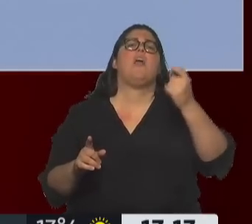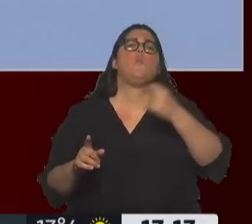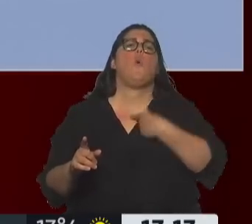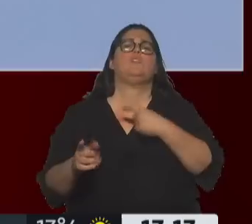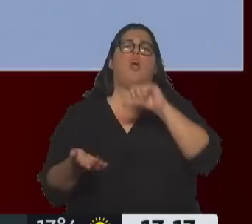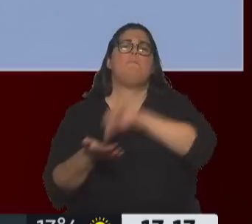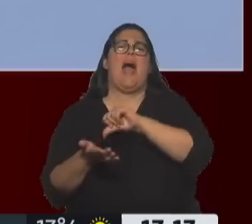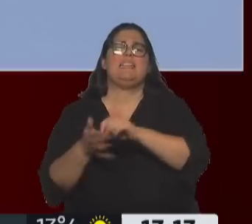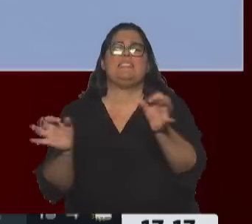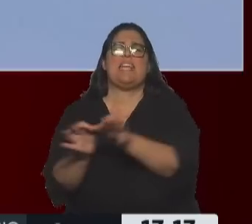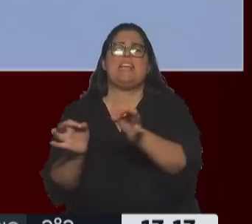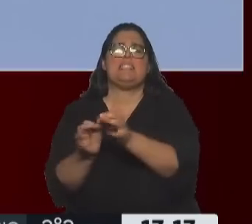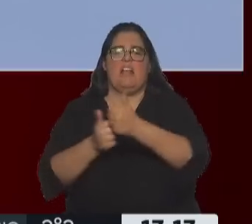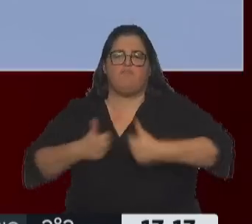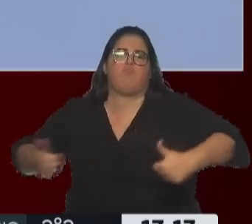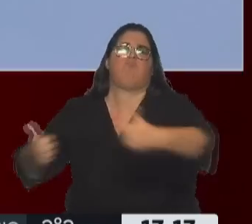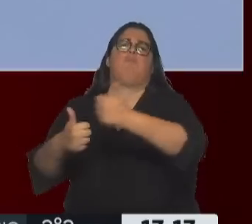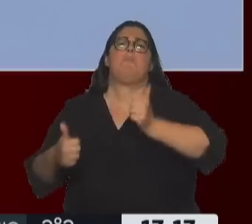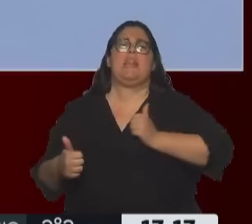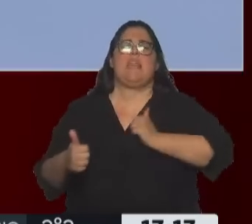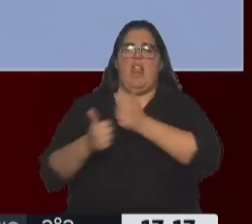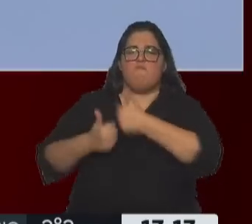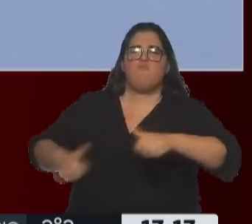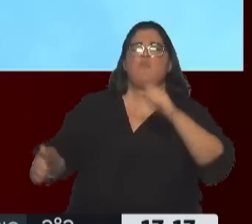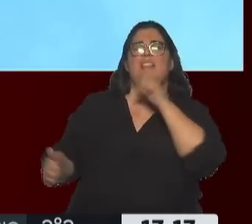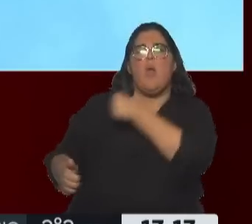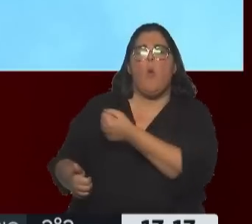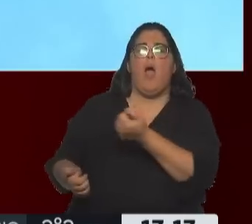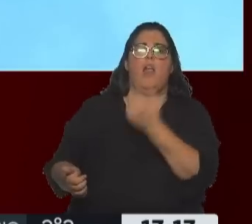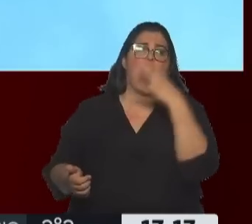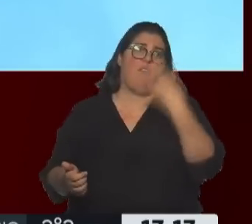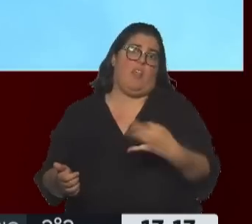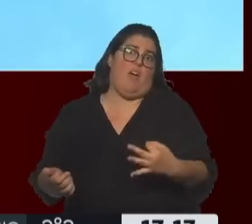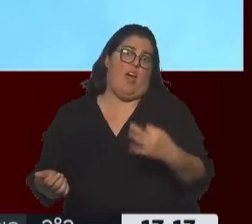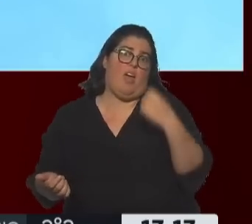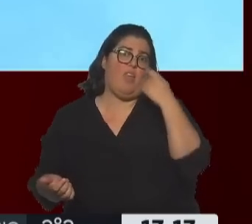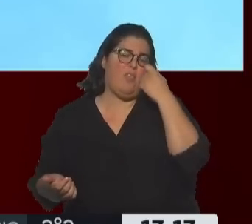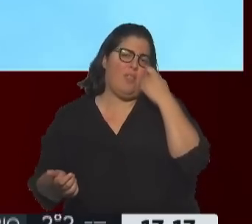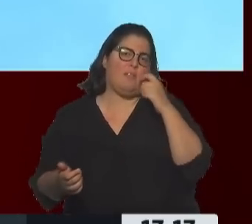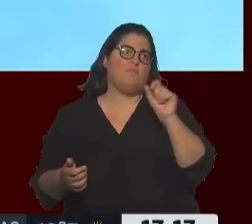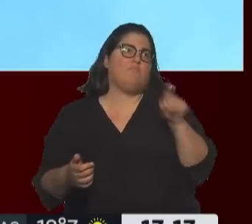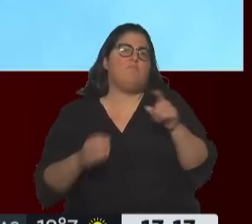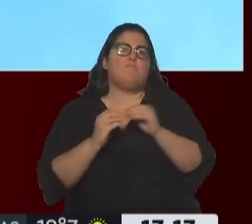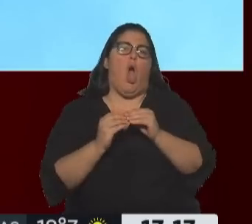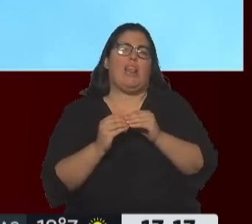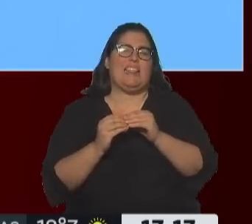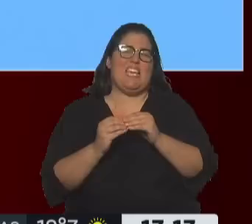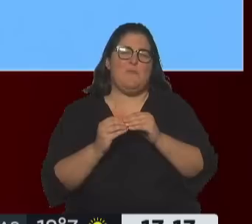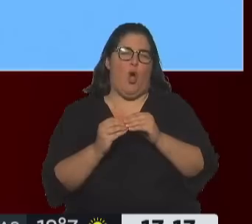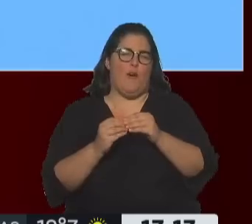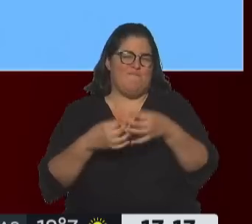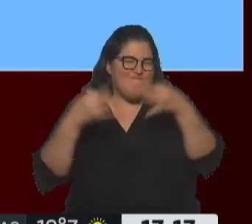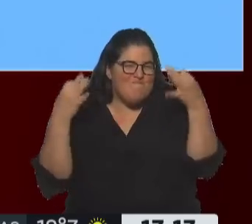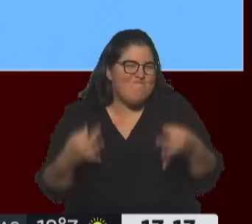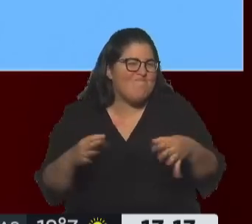país, las islas, viajaron a Taiwán, militarizaron Taiwán, la verdad es que es una razón que no termina de cerrar,